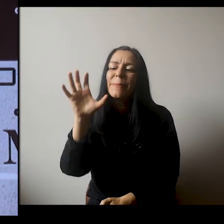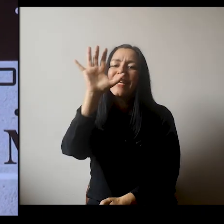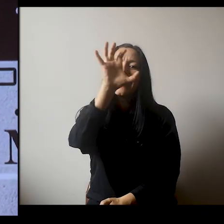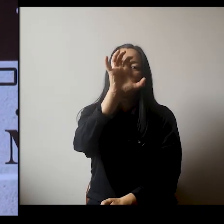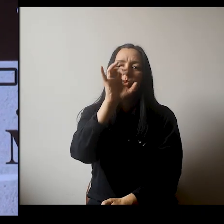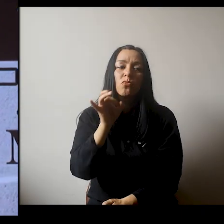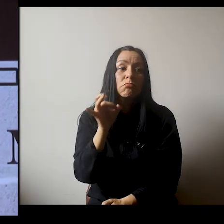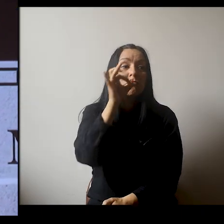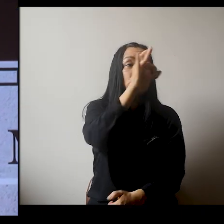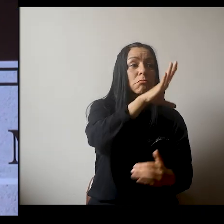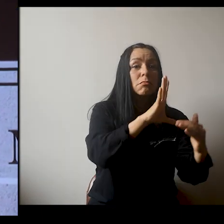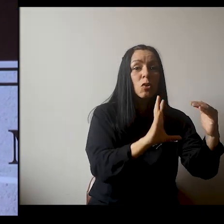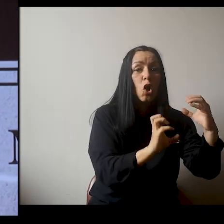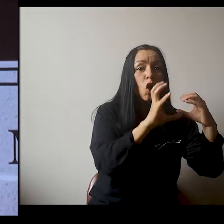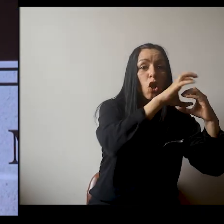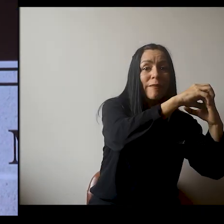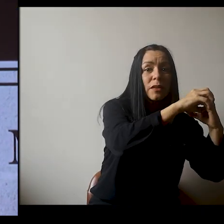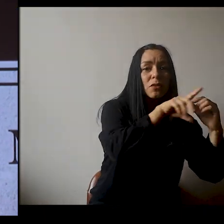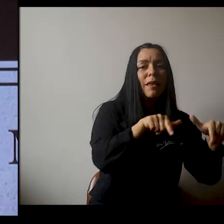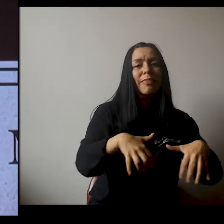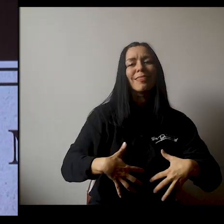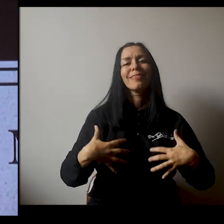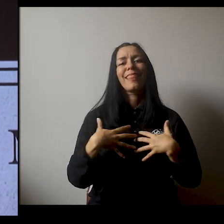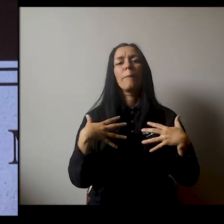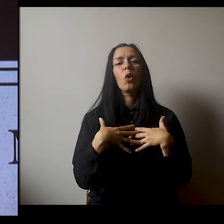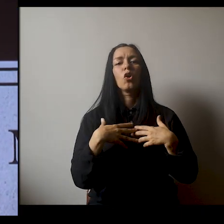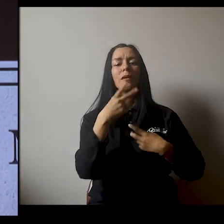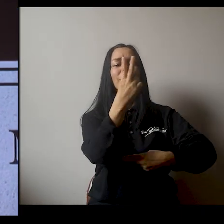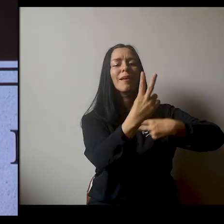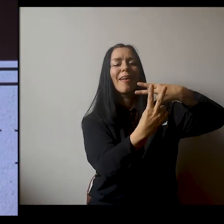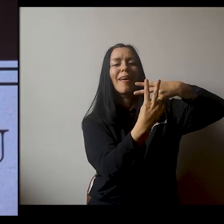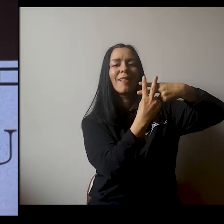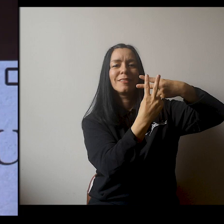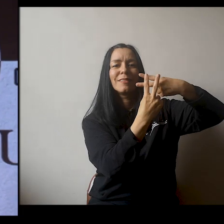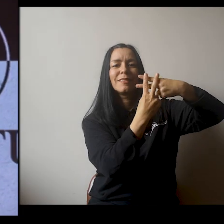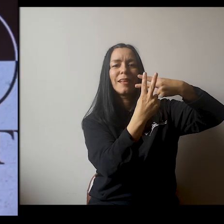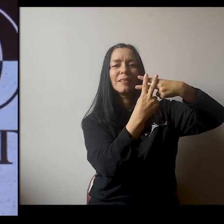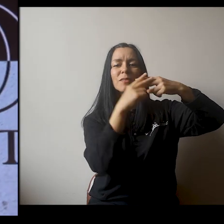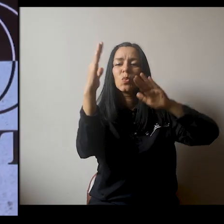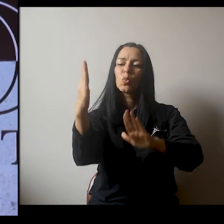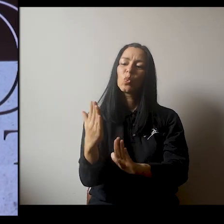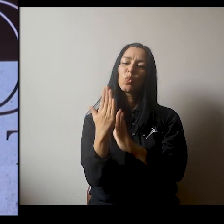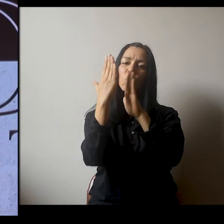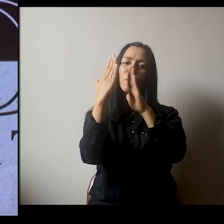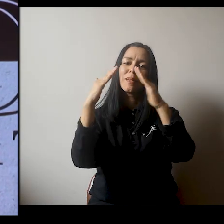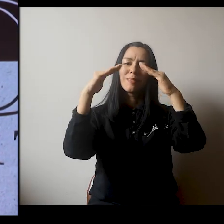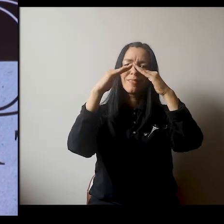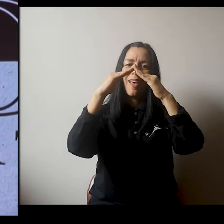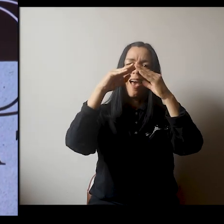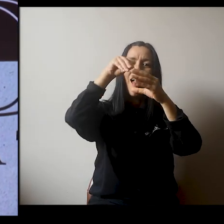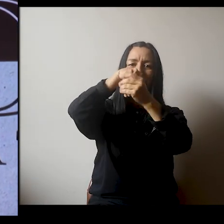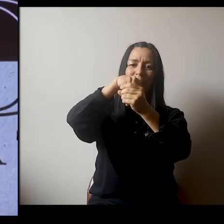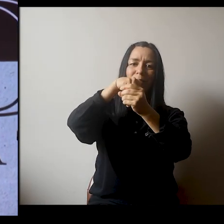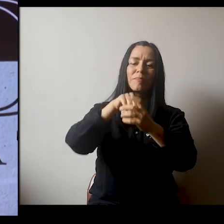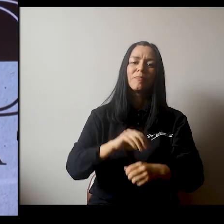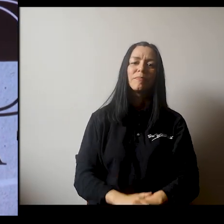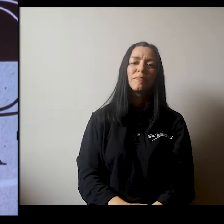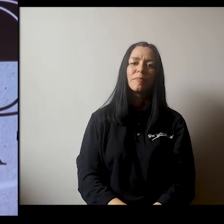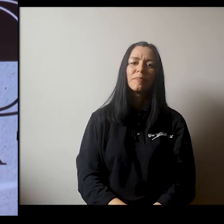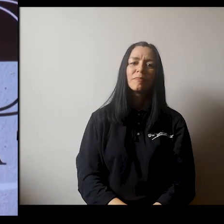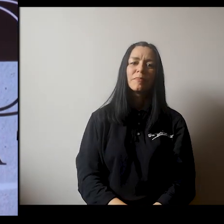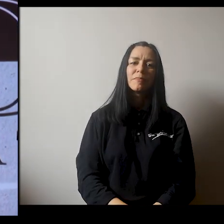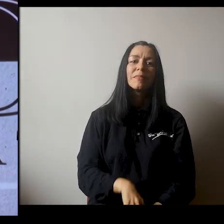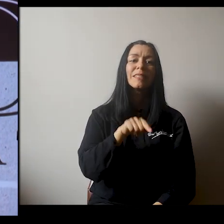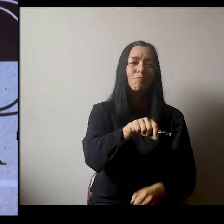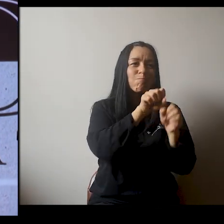el coronavirus es el temor. Y luego van a poner hashtag su presencia en